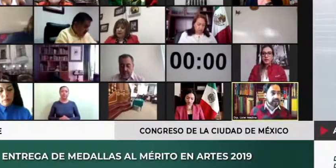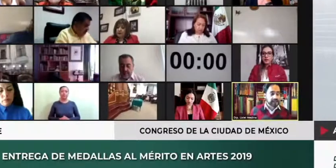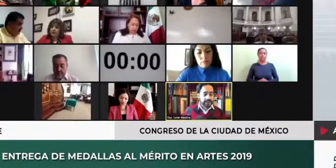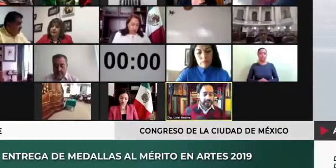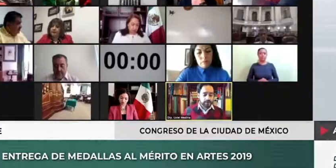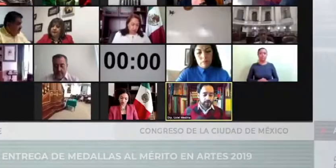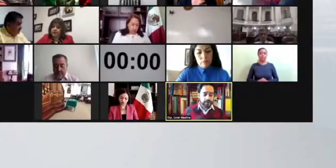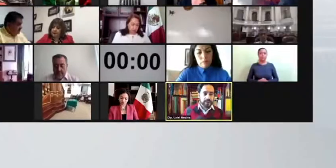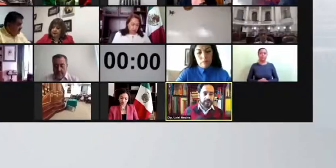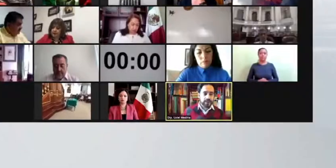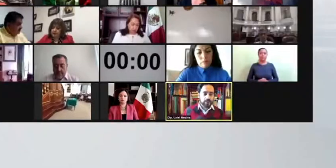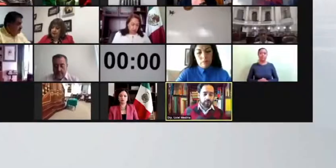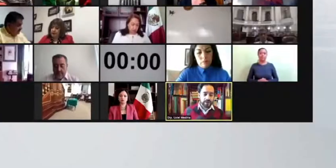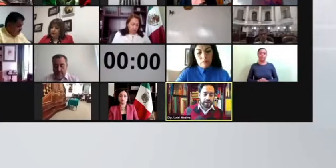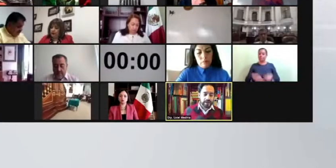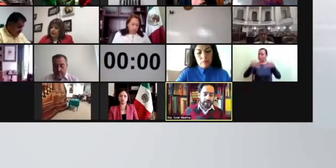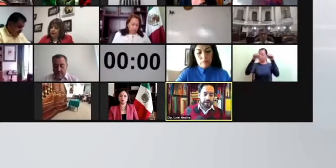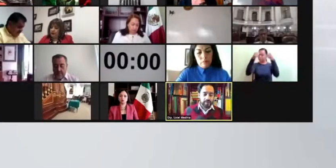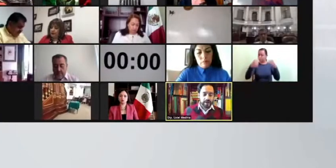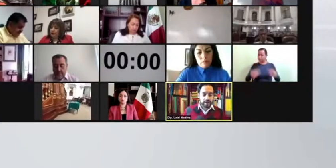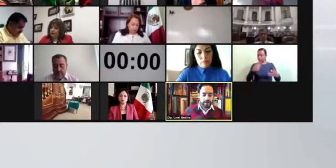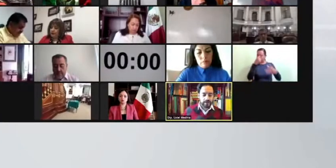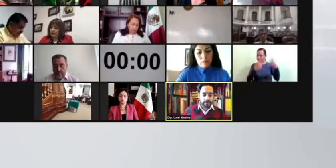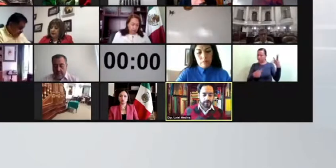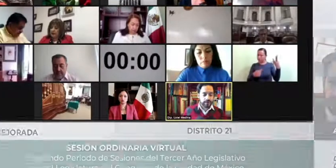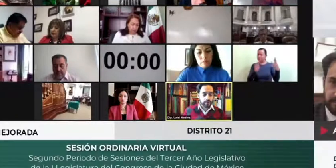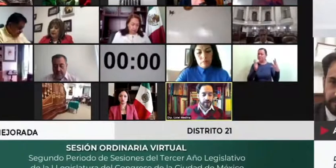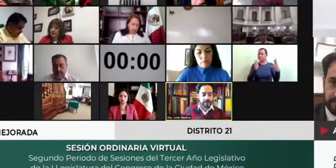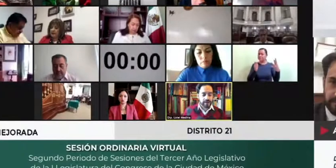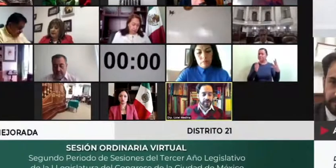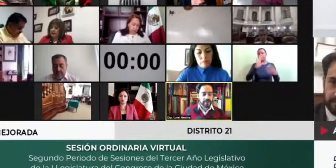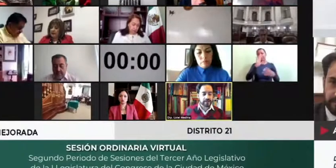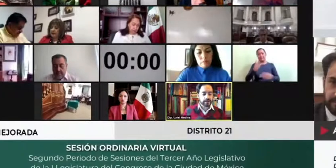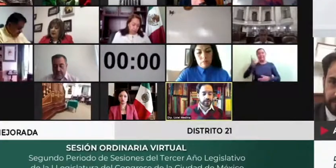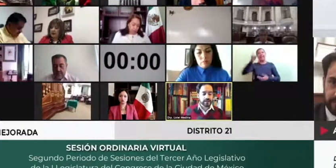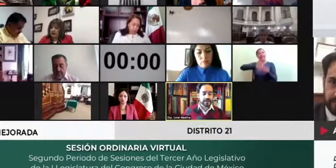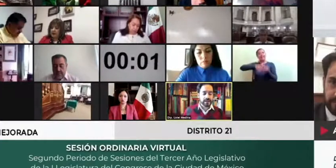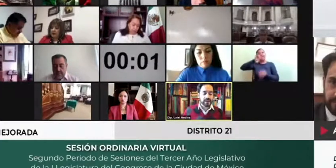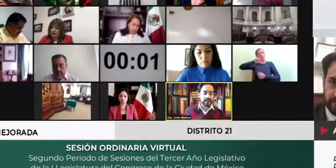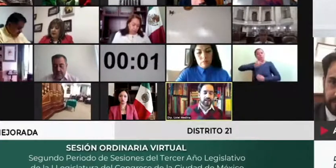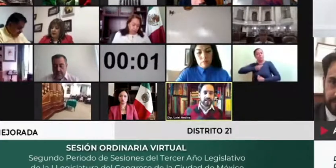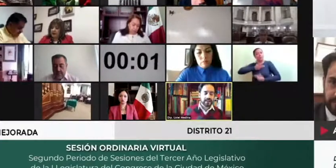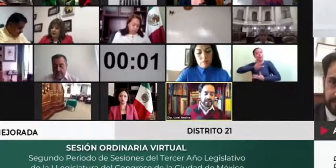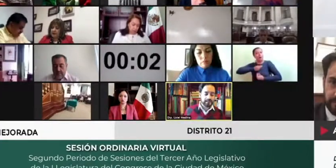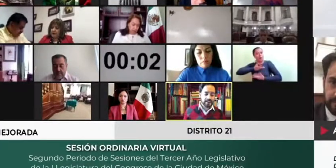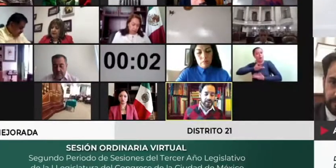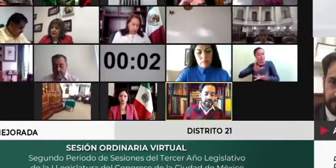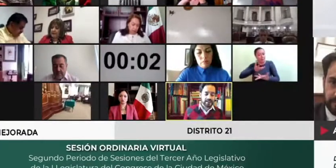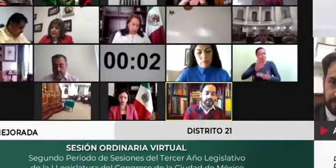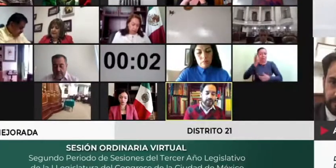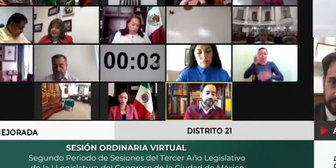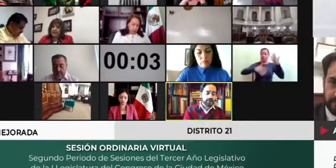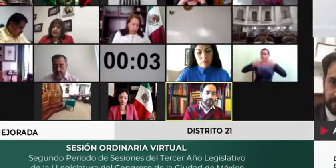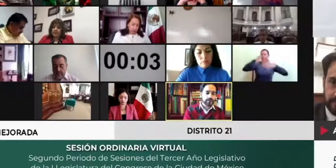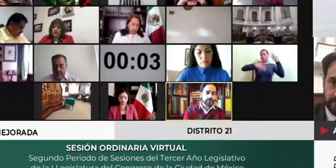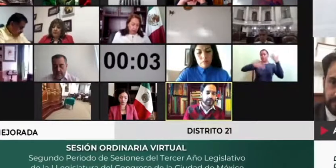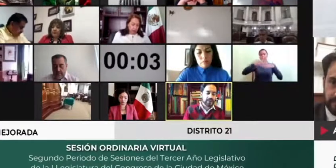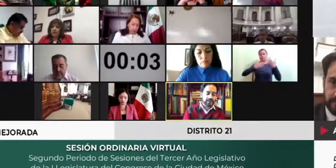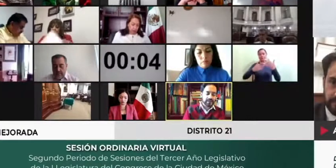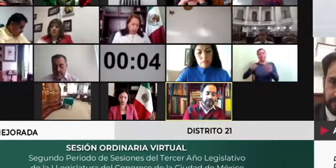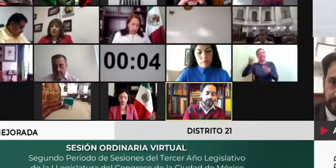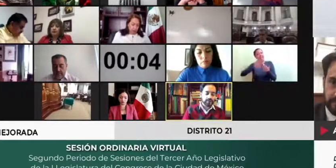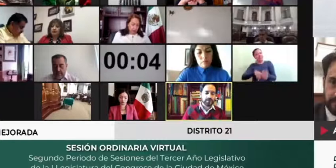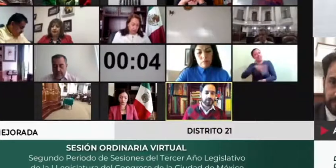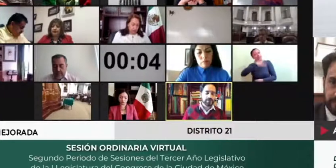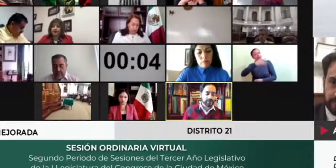Las artes comunican la complejidad del alma, son el lenguaje que exterioriza las intimidades del espíritu que